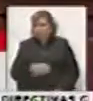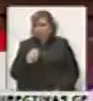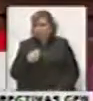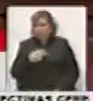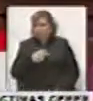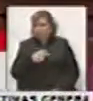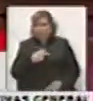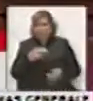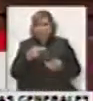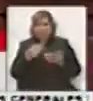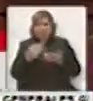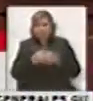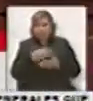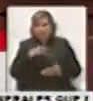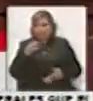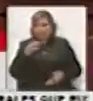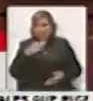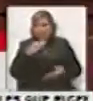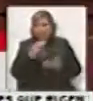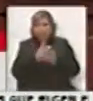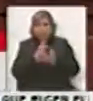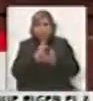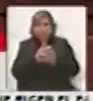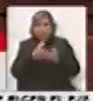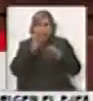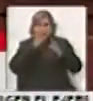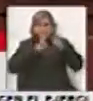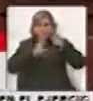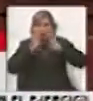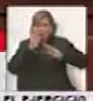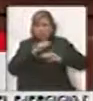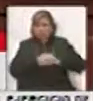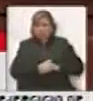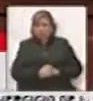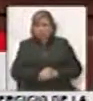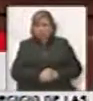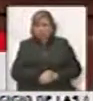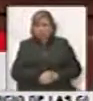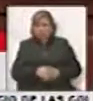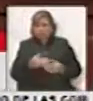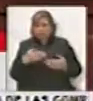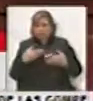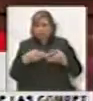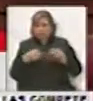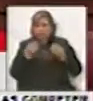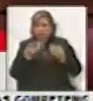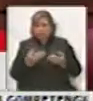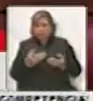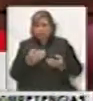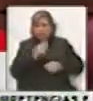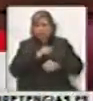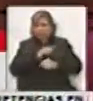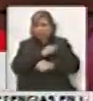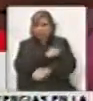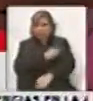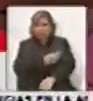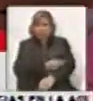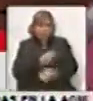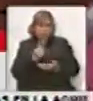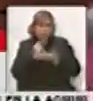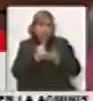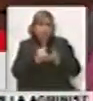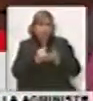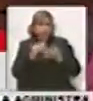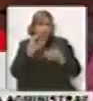Nosotros, desde el Nuevo Perú, compartimos la preocupación por lo que supone fortalecer el sistema